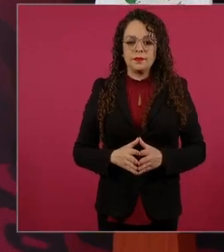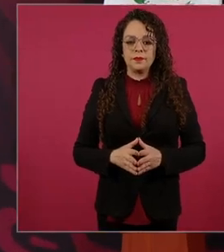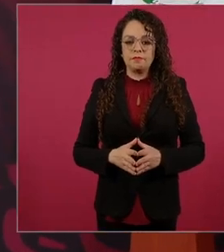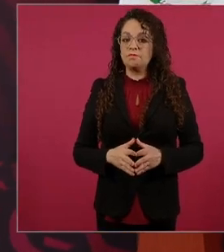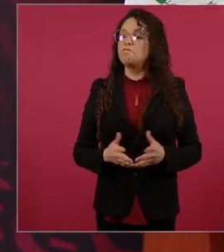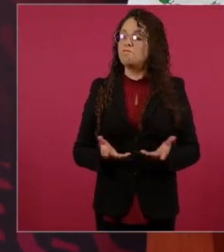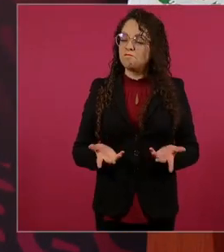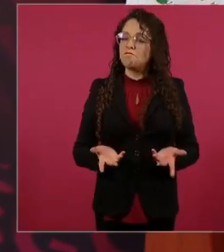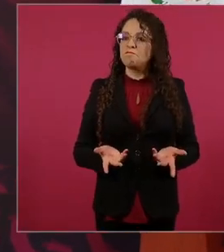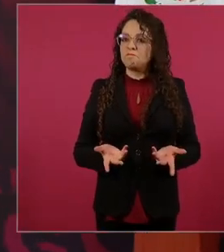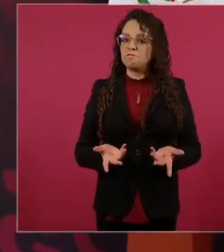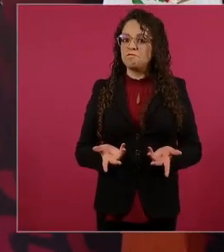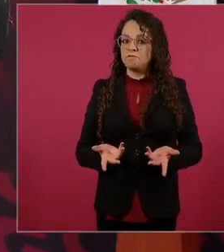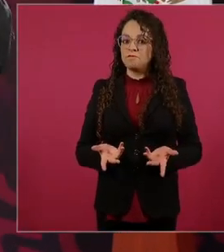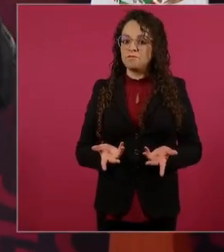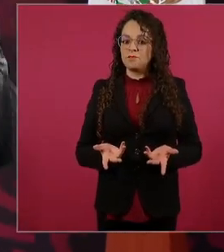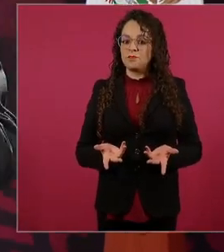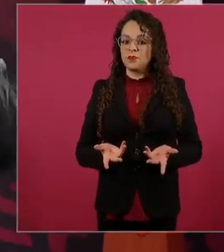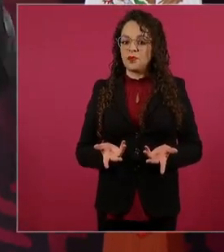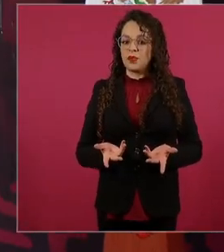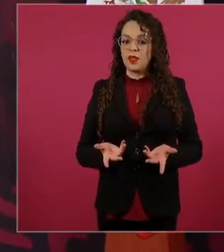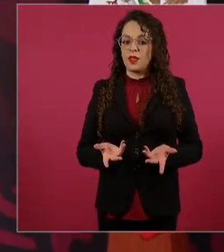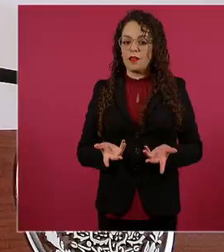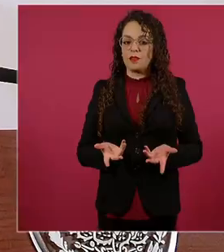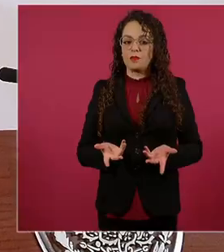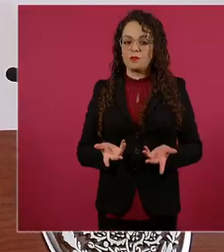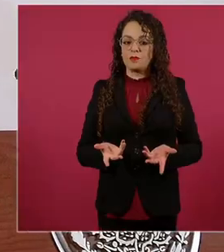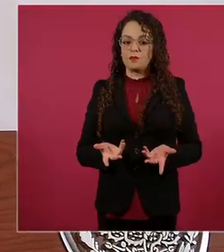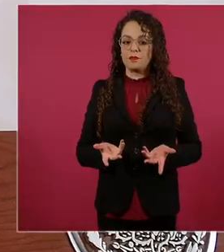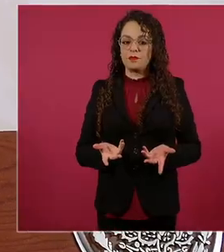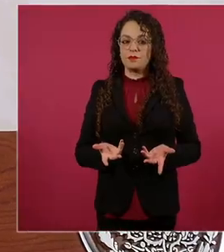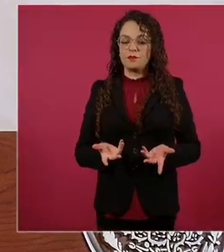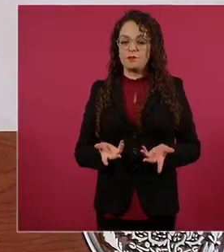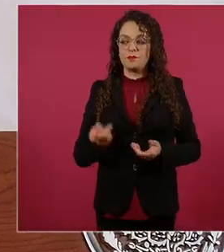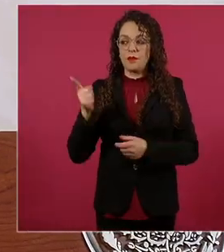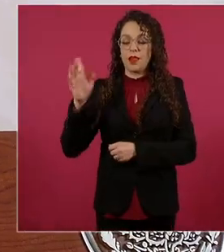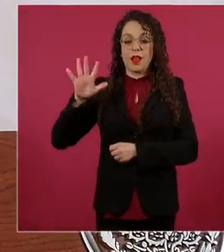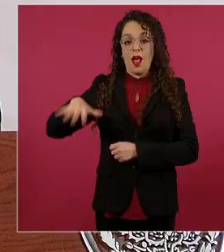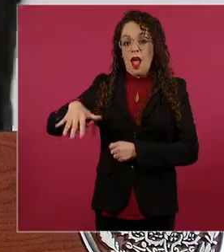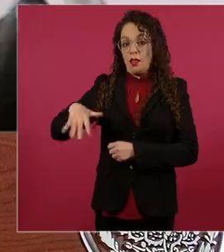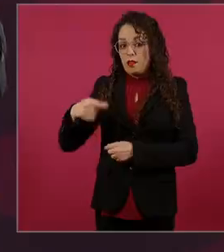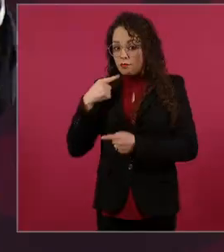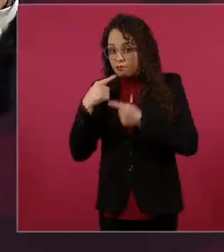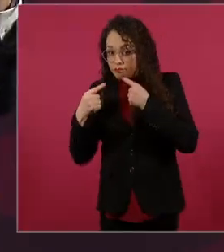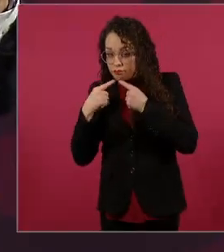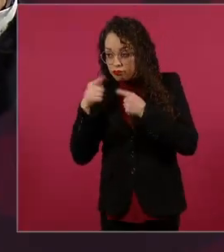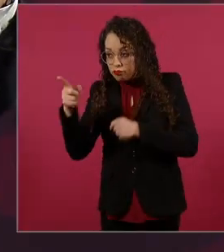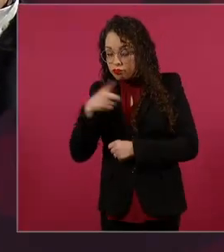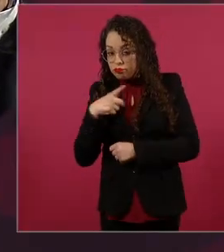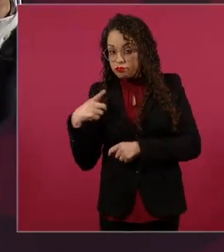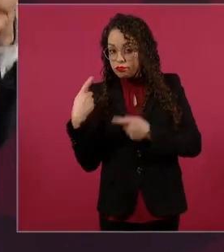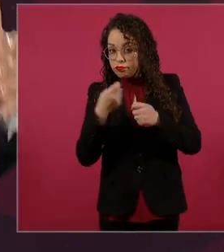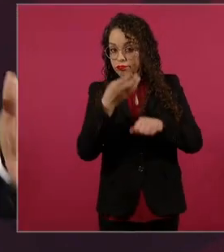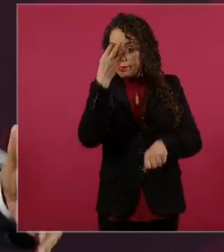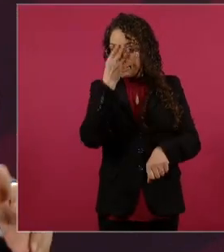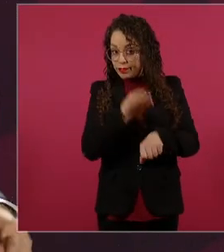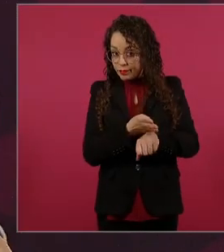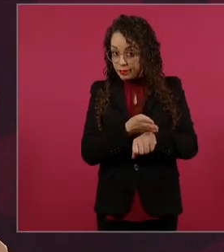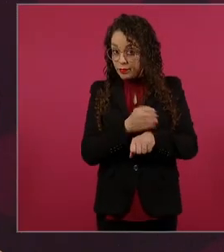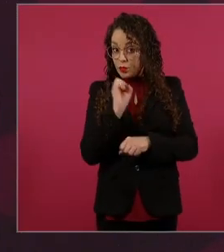la condena ¿no? que se llevaba consigna a San Juan de Lua